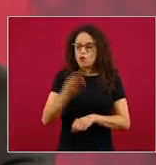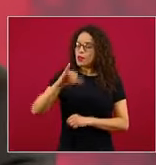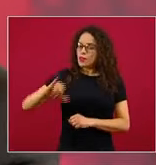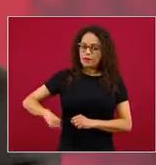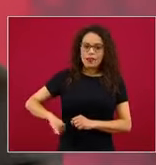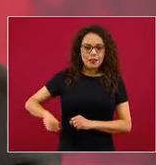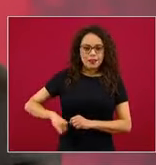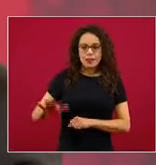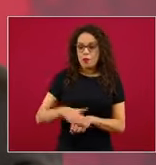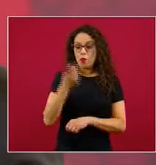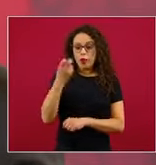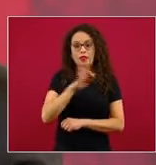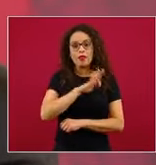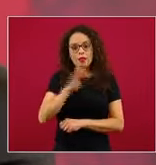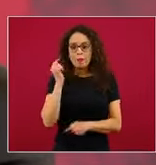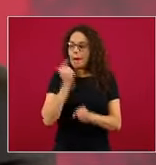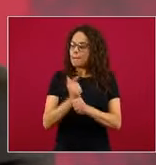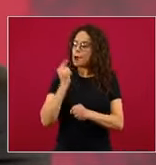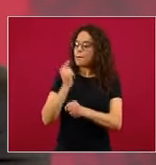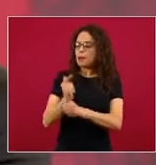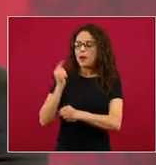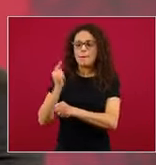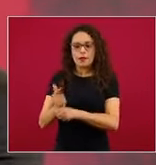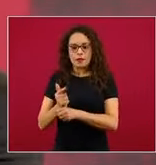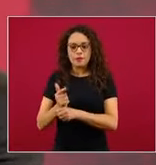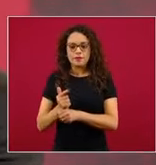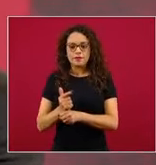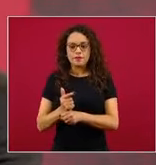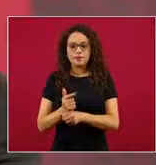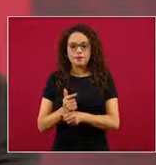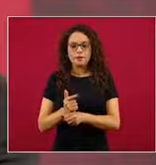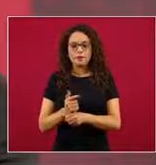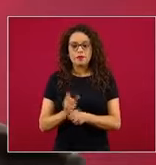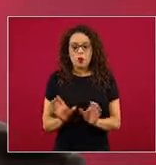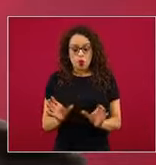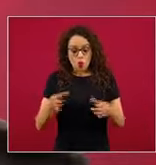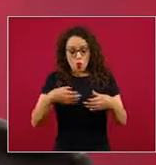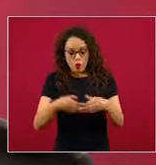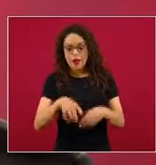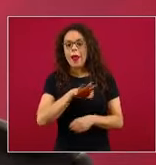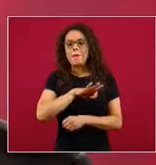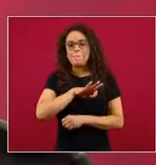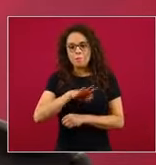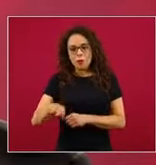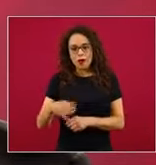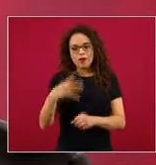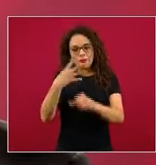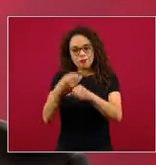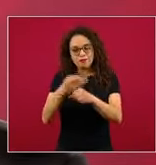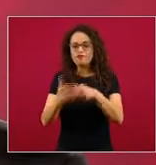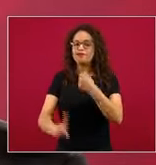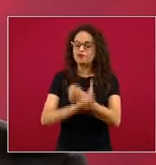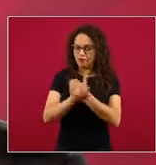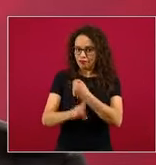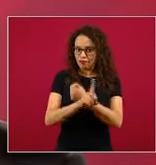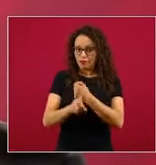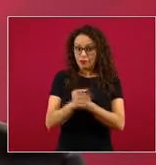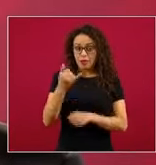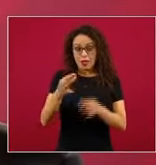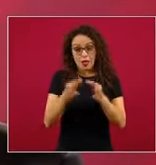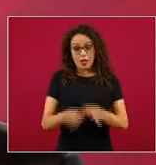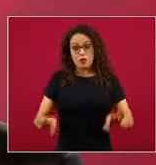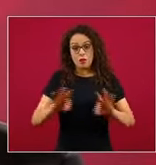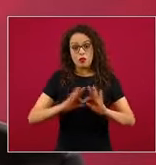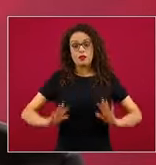permite identificar cómo las cosas se resuelven en la comunidad y la importante participación de los